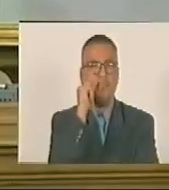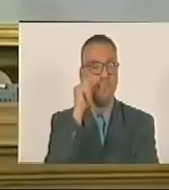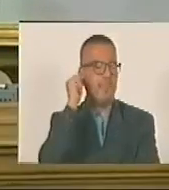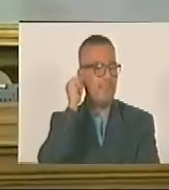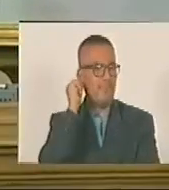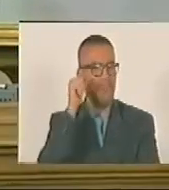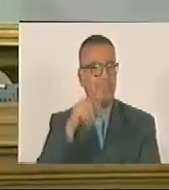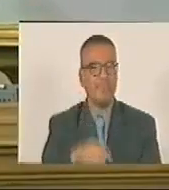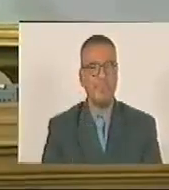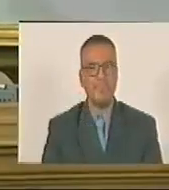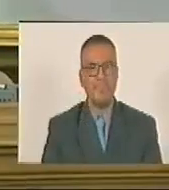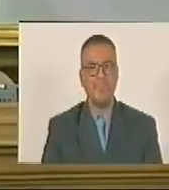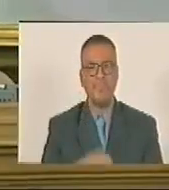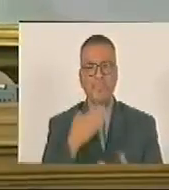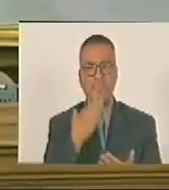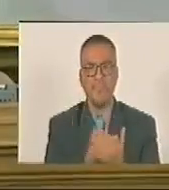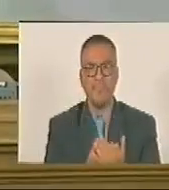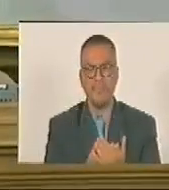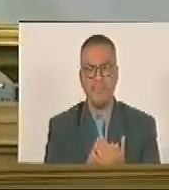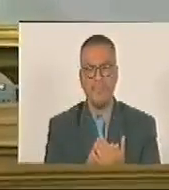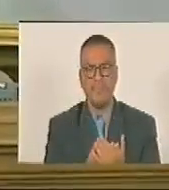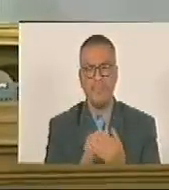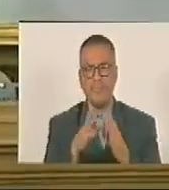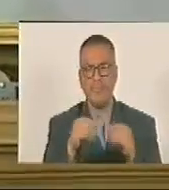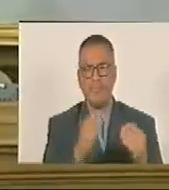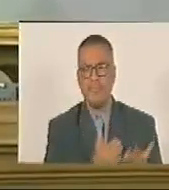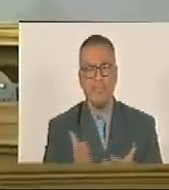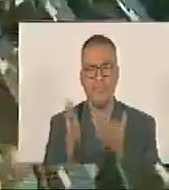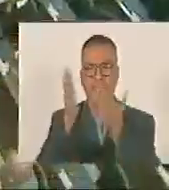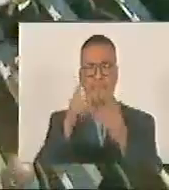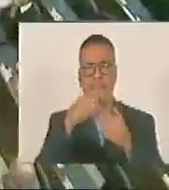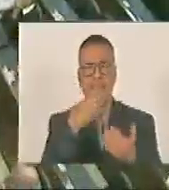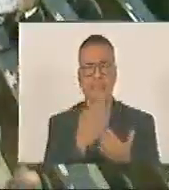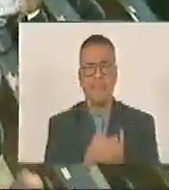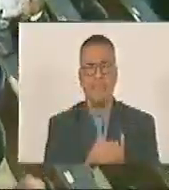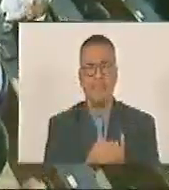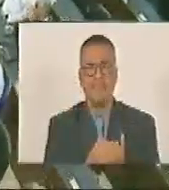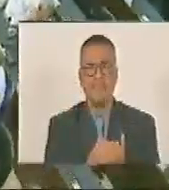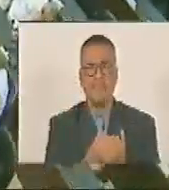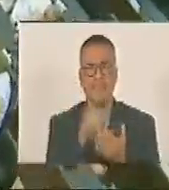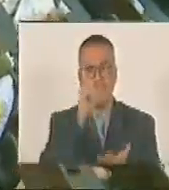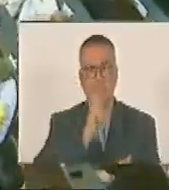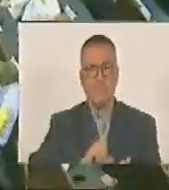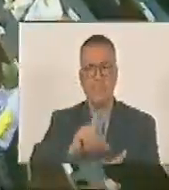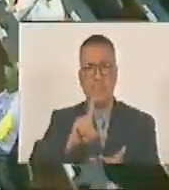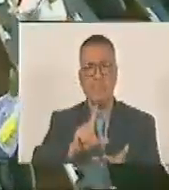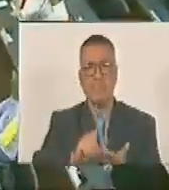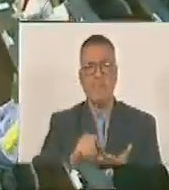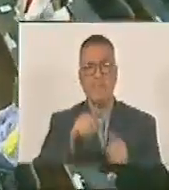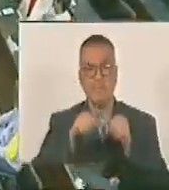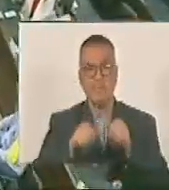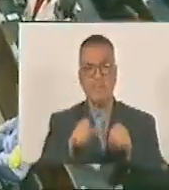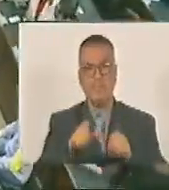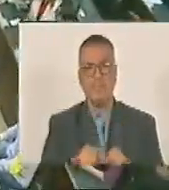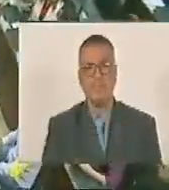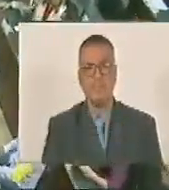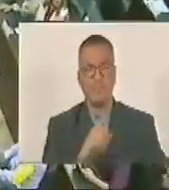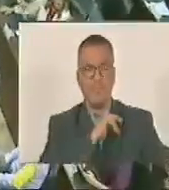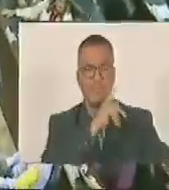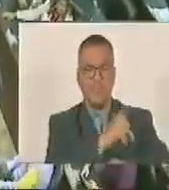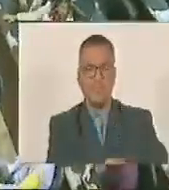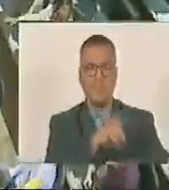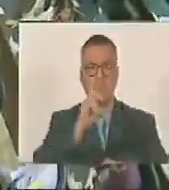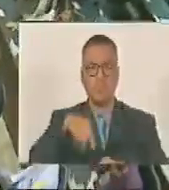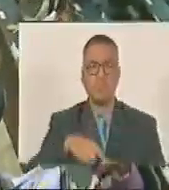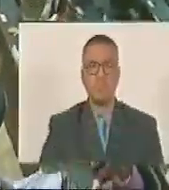abrazo, diputados. Muchísimas gracias por su servicio, muchísimas gracias por su lealtad, por su constancia, por su fuerza,